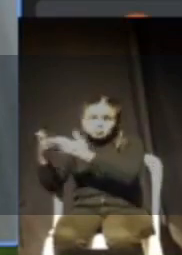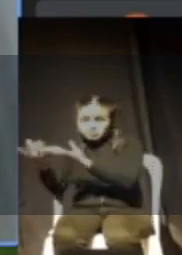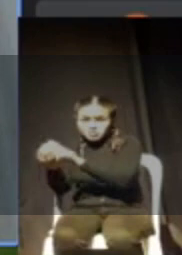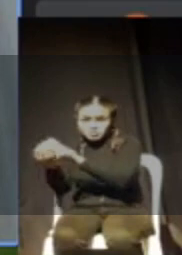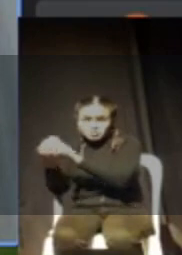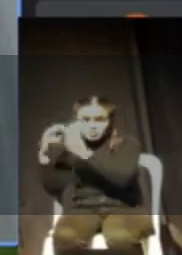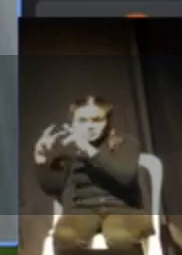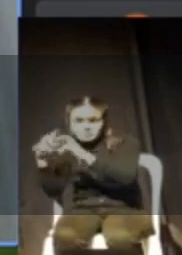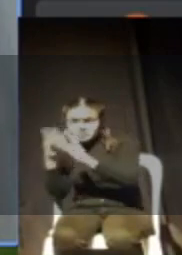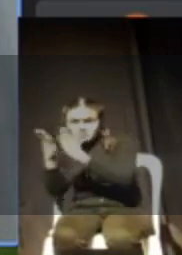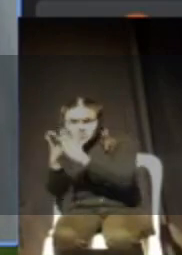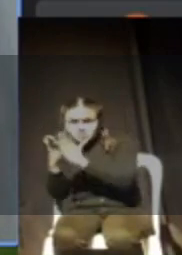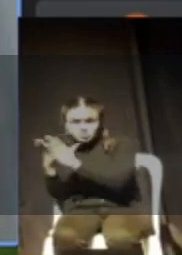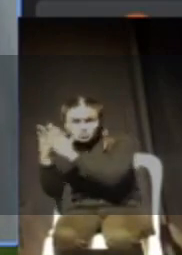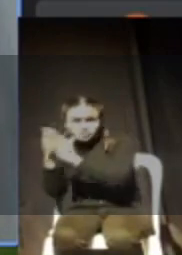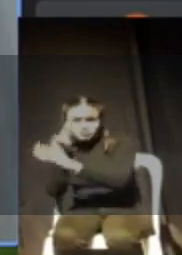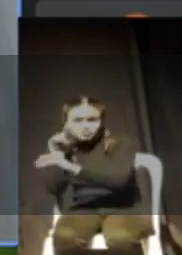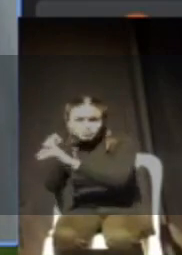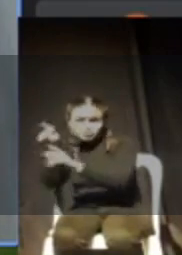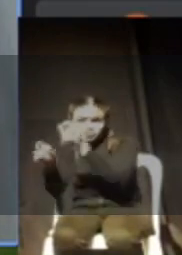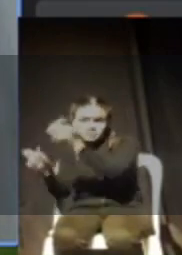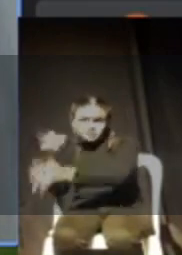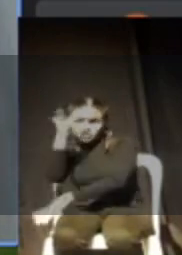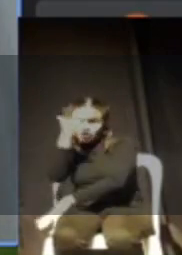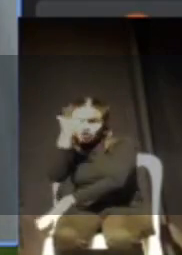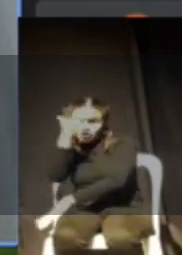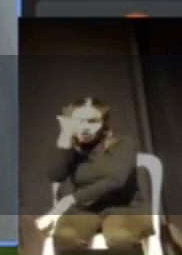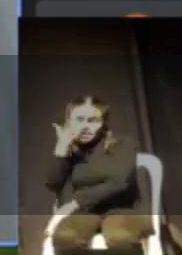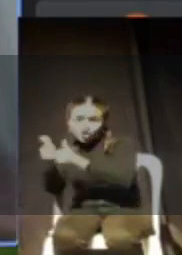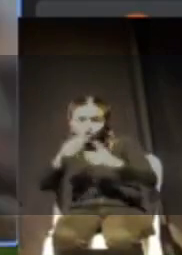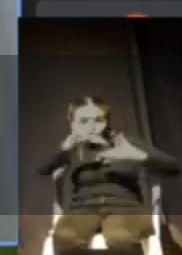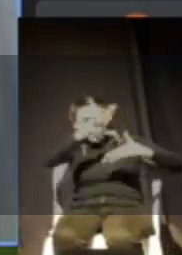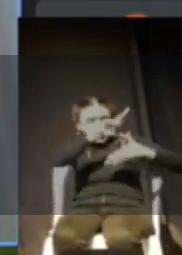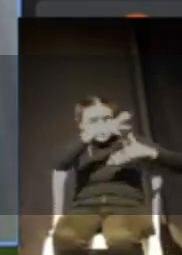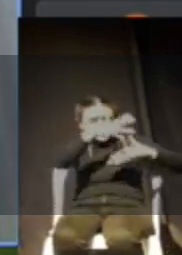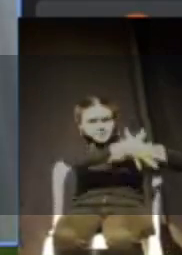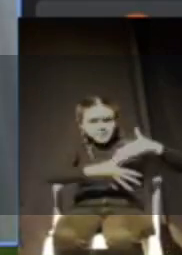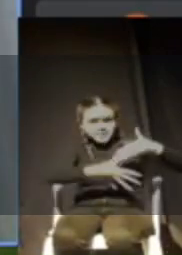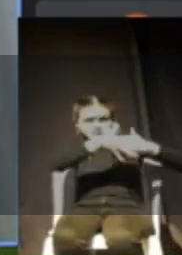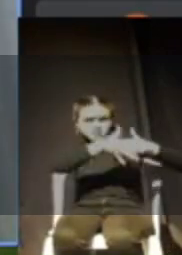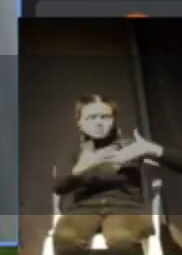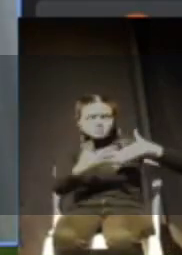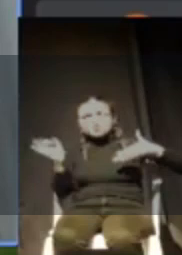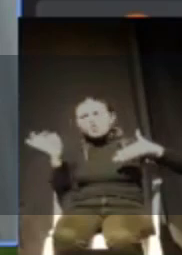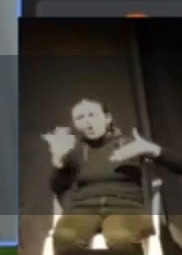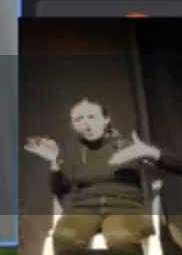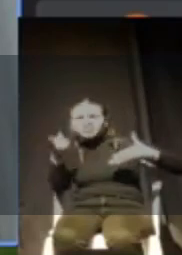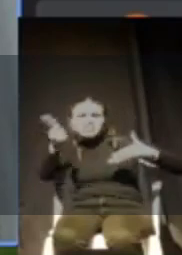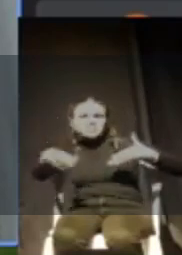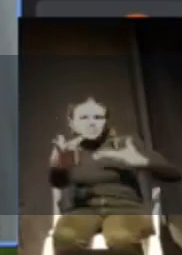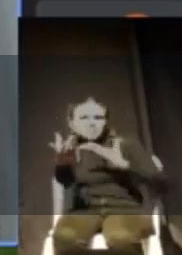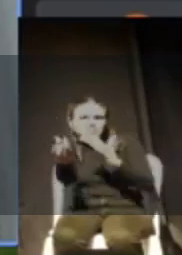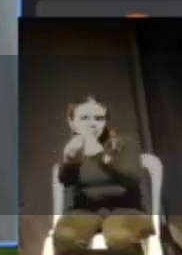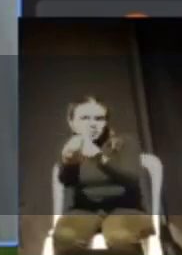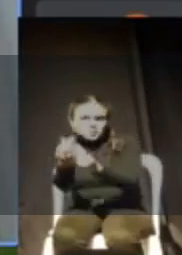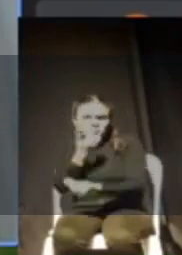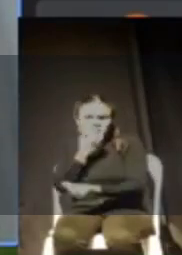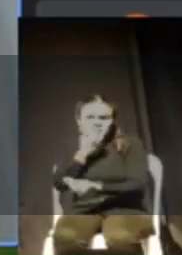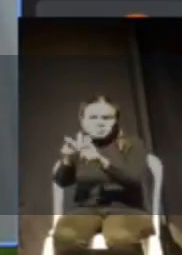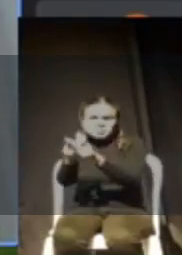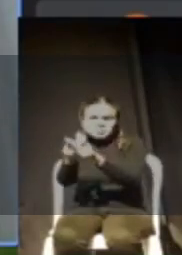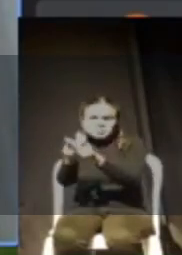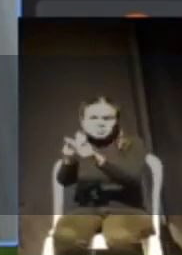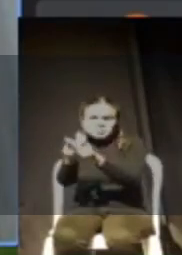Afro, Asiafro, o en el Grupo de Investigación y Estudios sobre los Negros de América Latina, el GRENAL, o en otros colectivos como el Colectivo Ampliado de